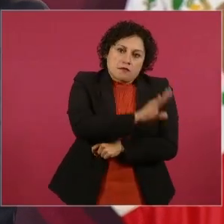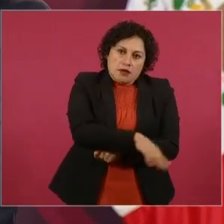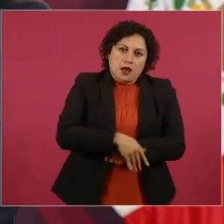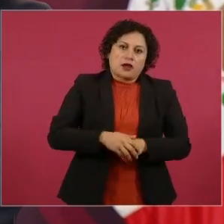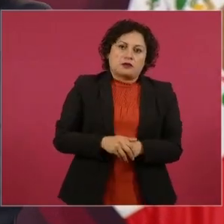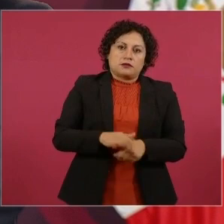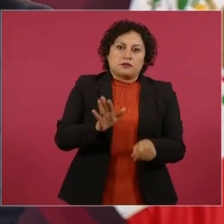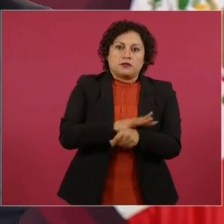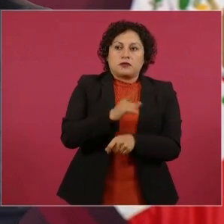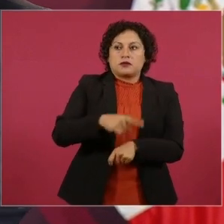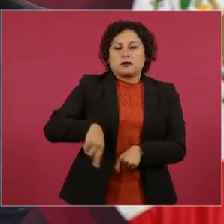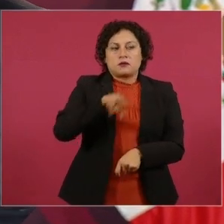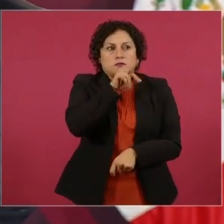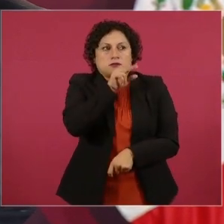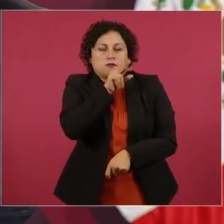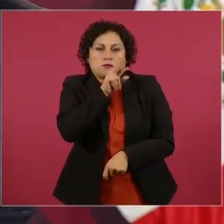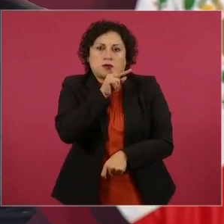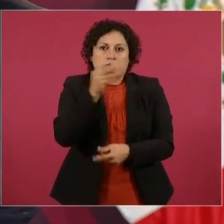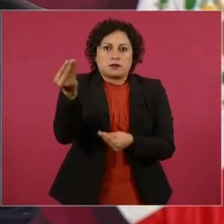la prueba